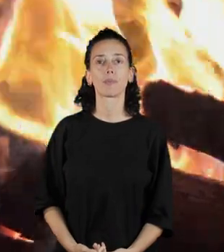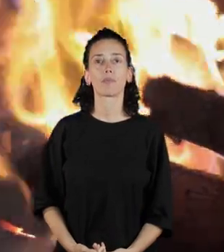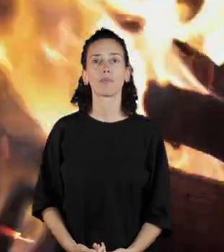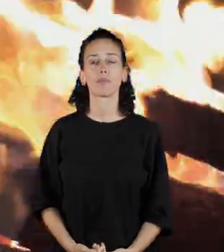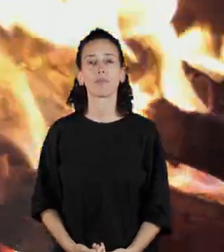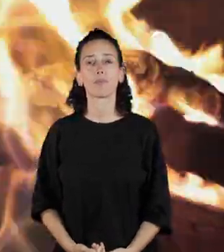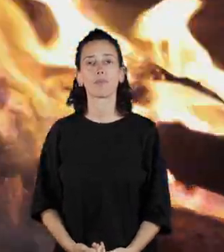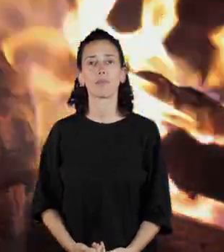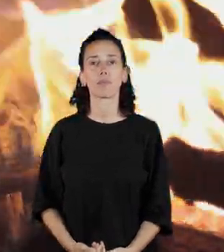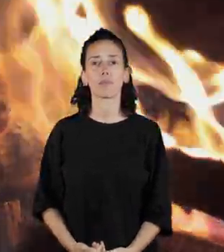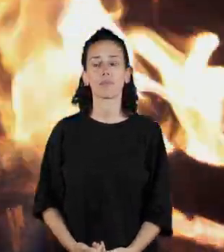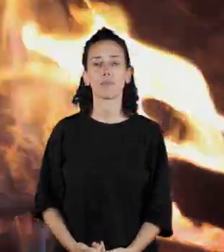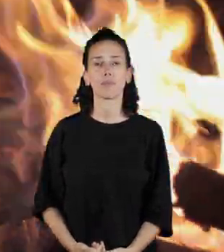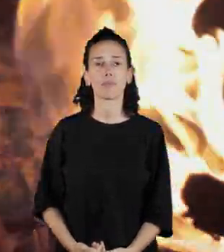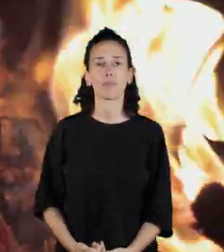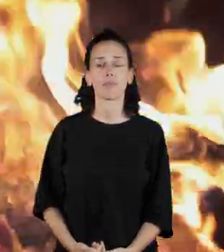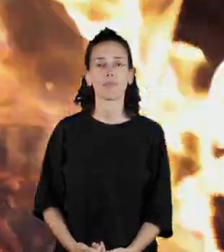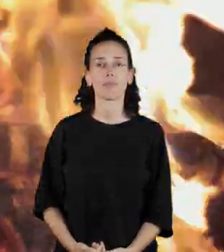y cómo